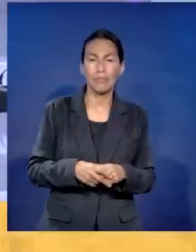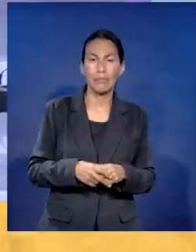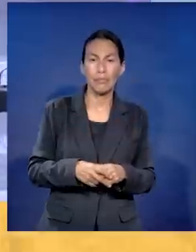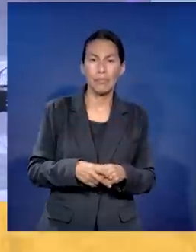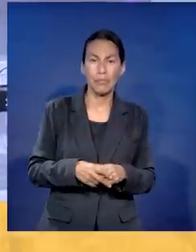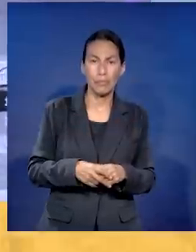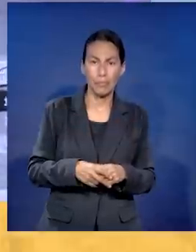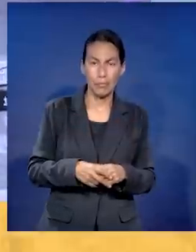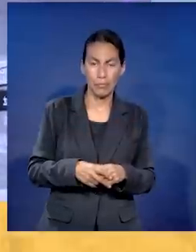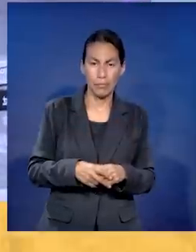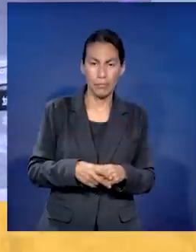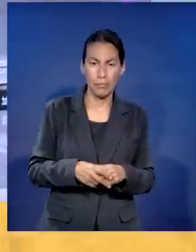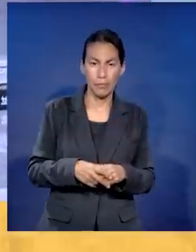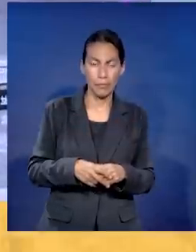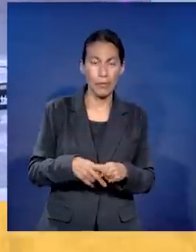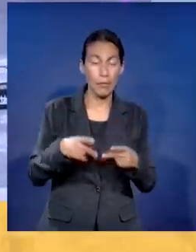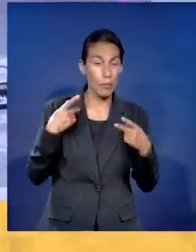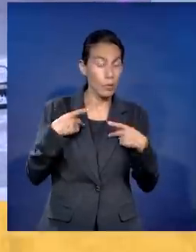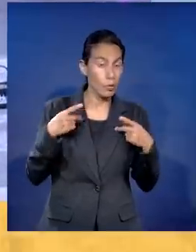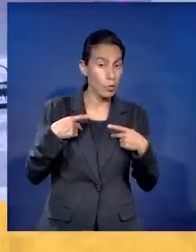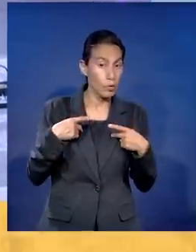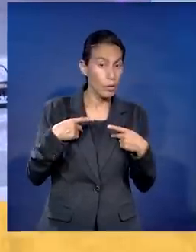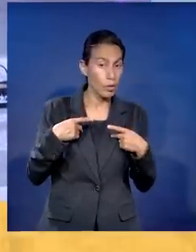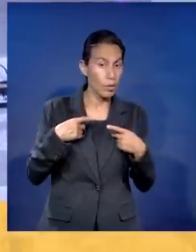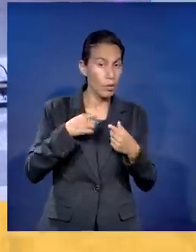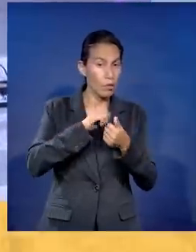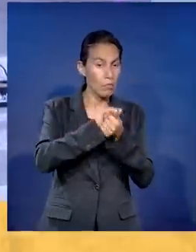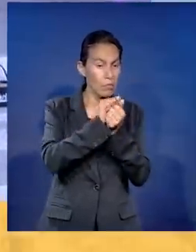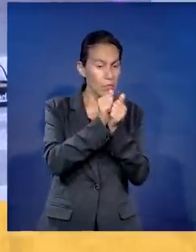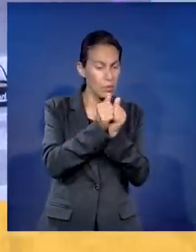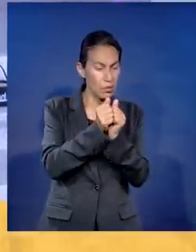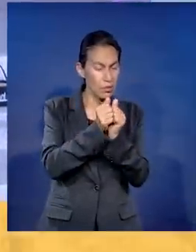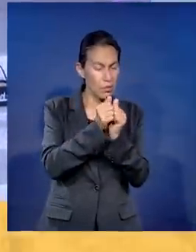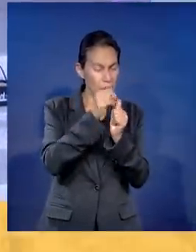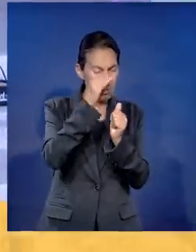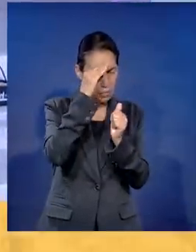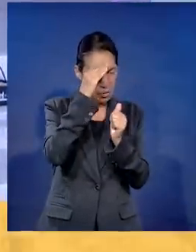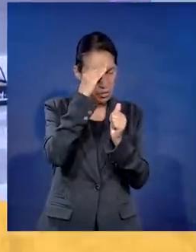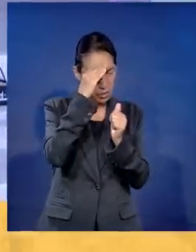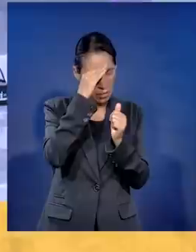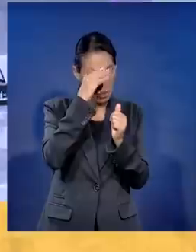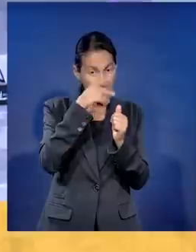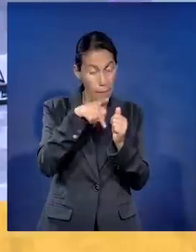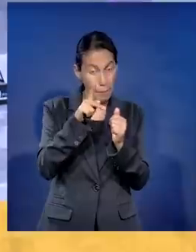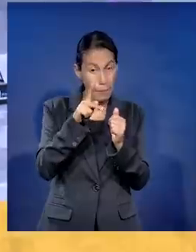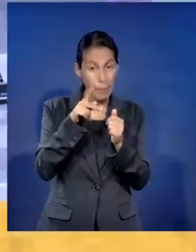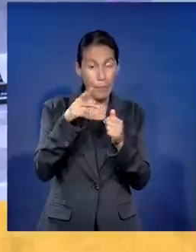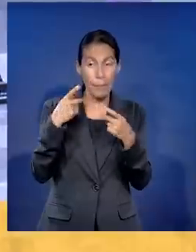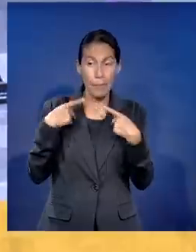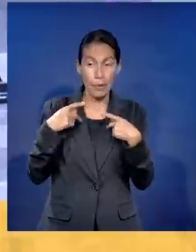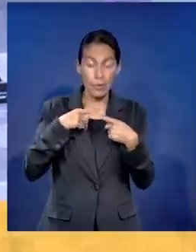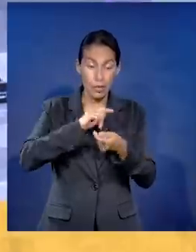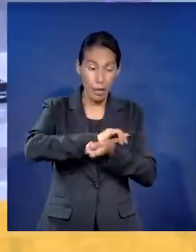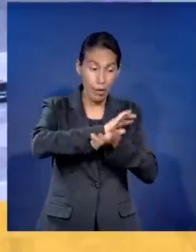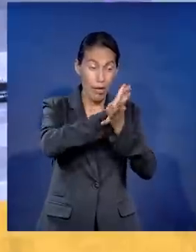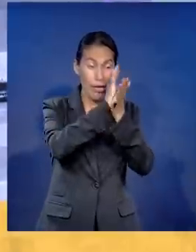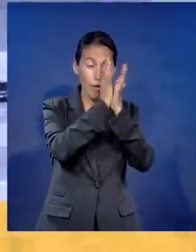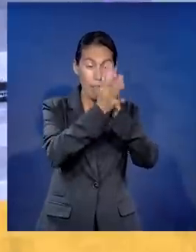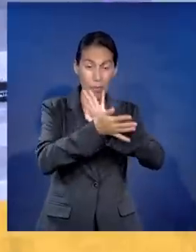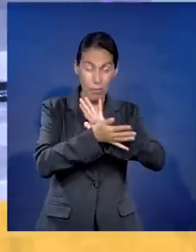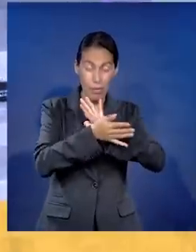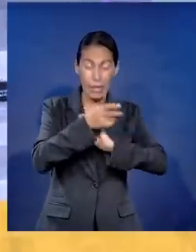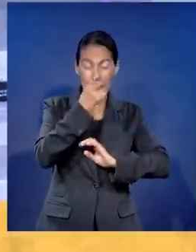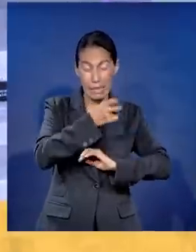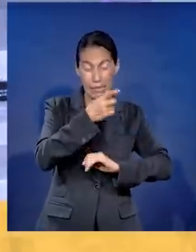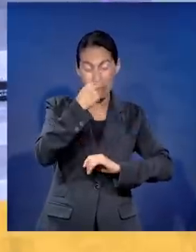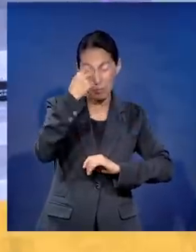una persona convertida funciona de cierta forma en particular los elementos de